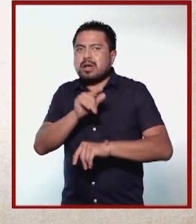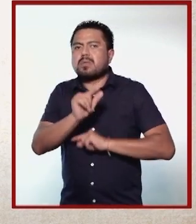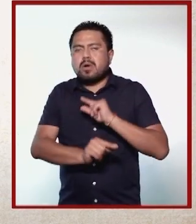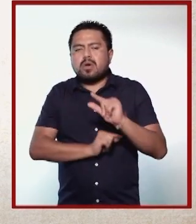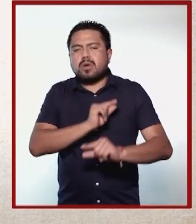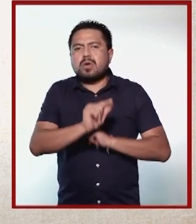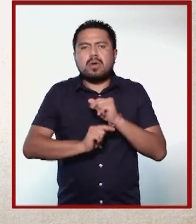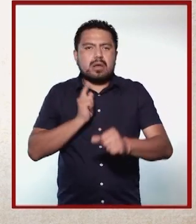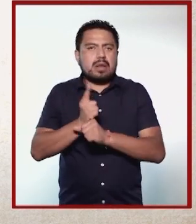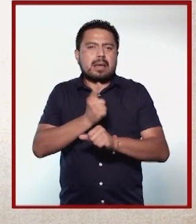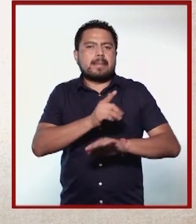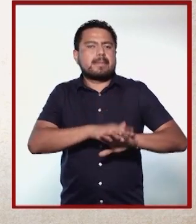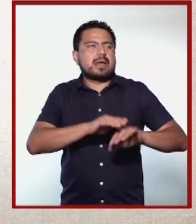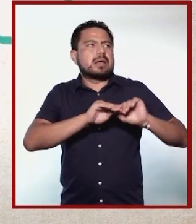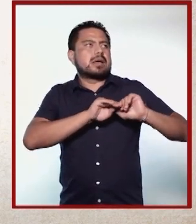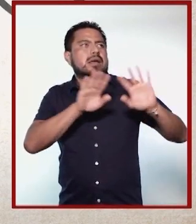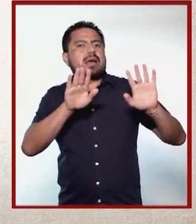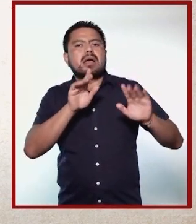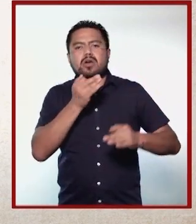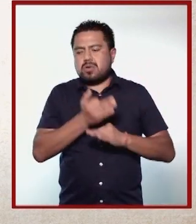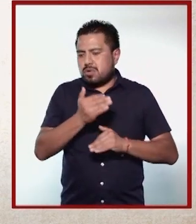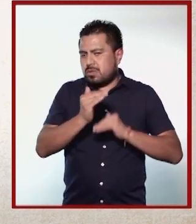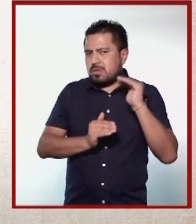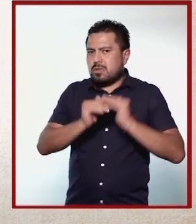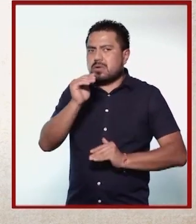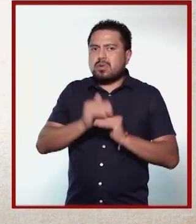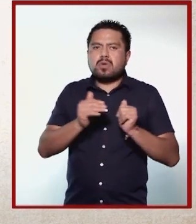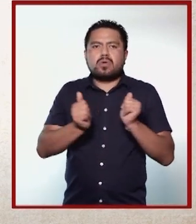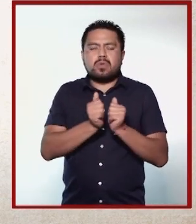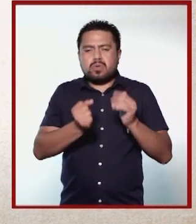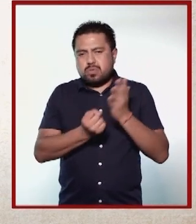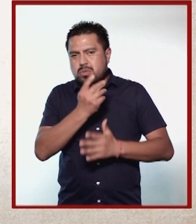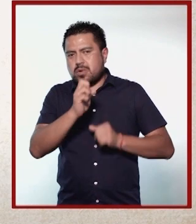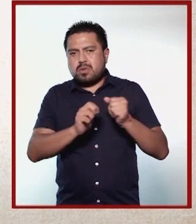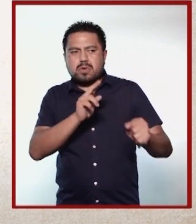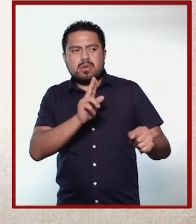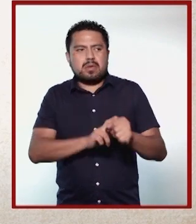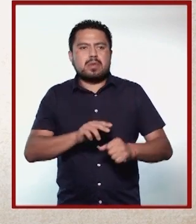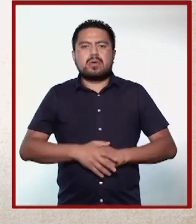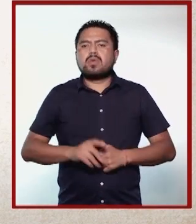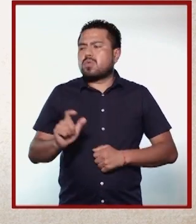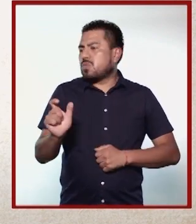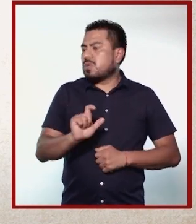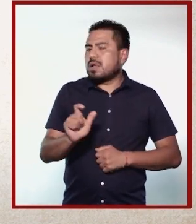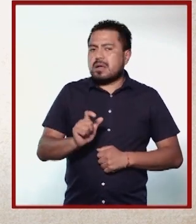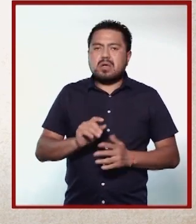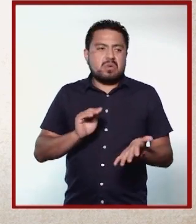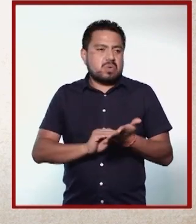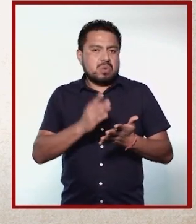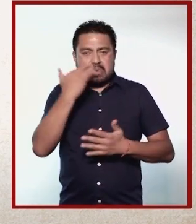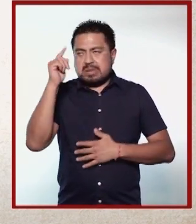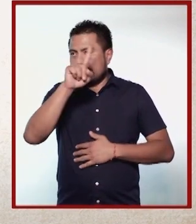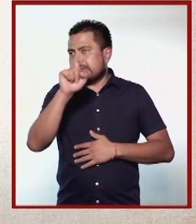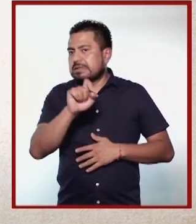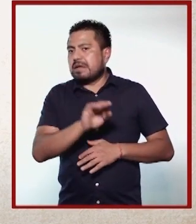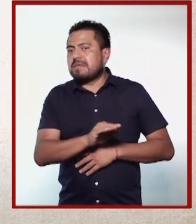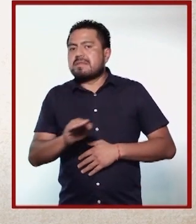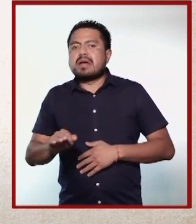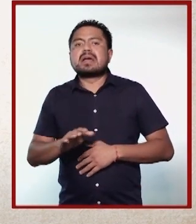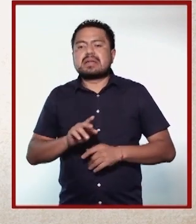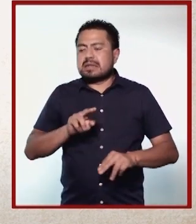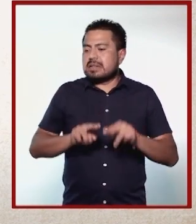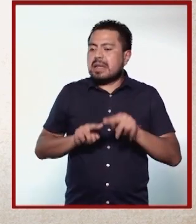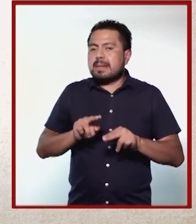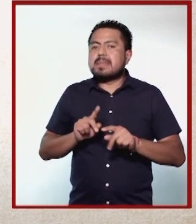poco vemos más claridad. Estamos en la construcción de una nueva normalidad. ¿Cuándo? Aún no hay fecha fija. ¿De quién